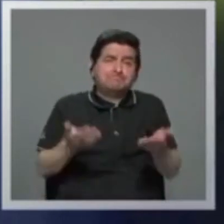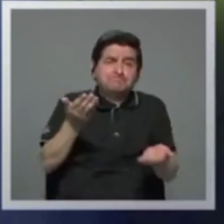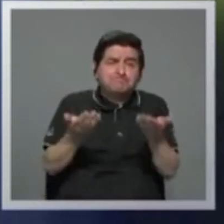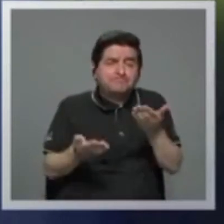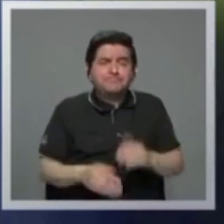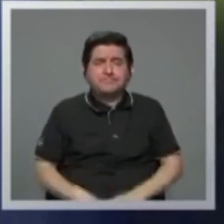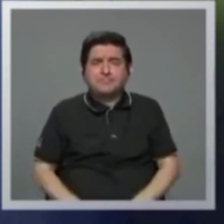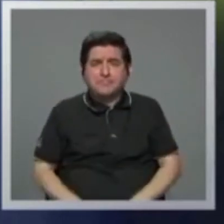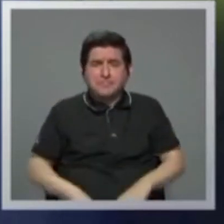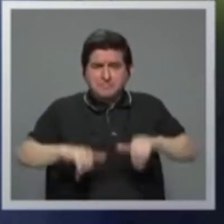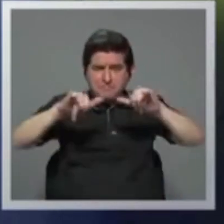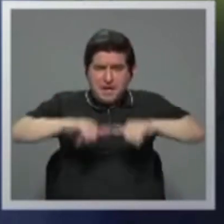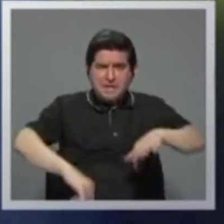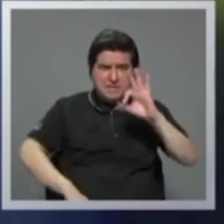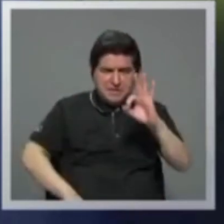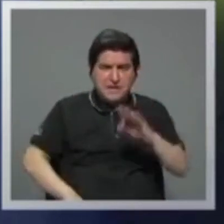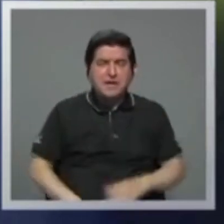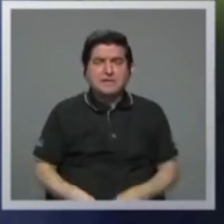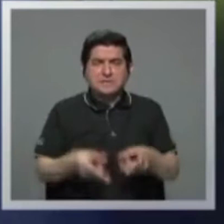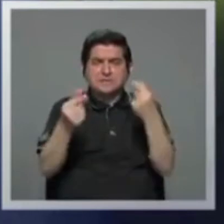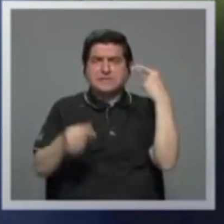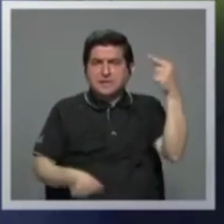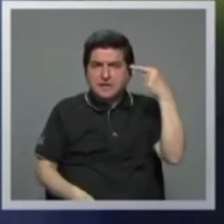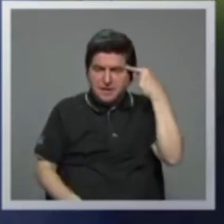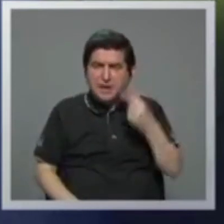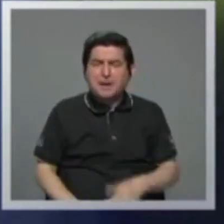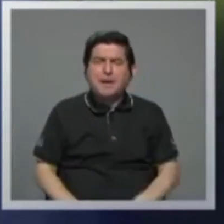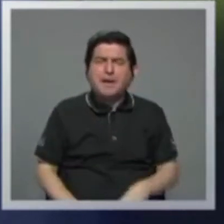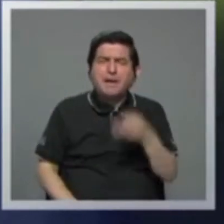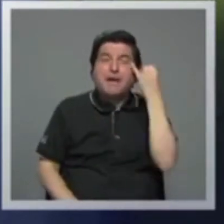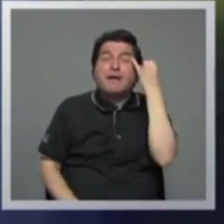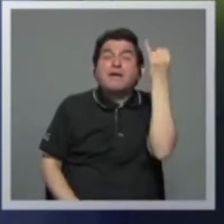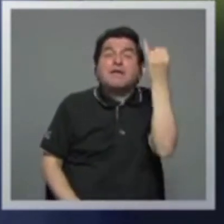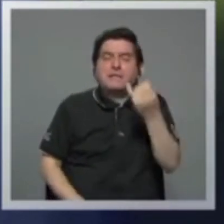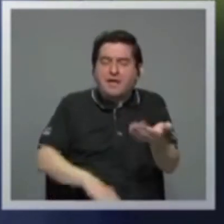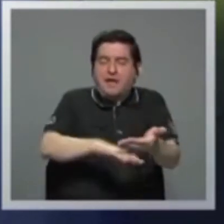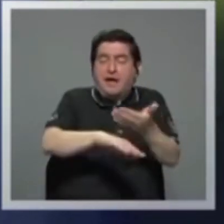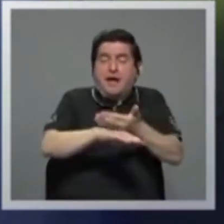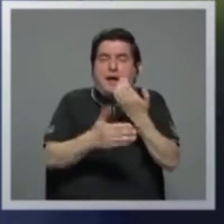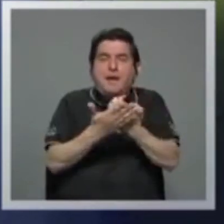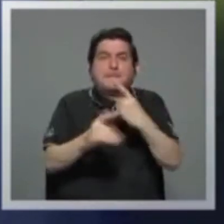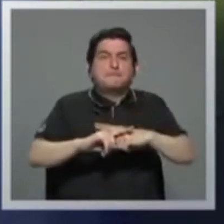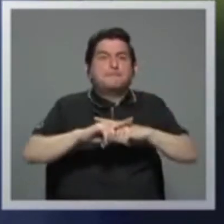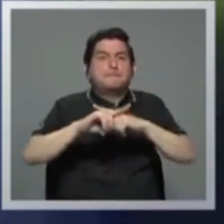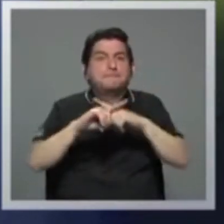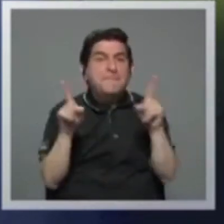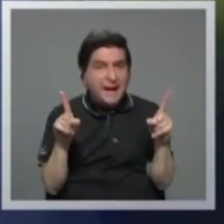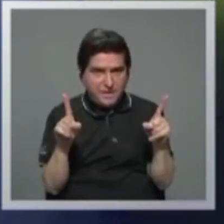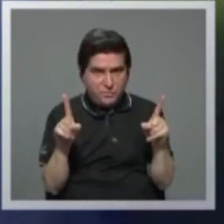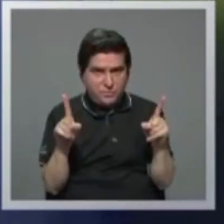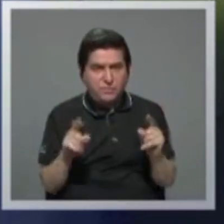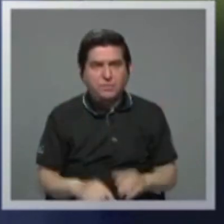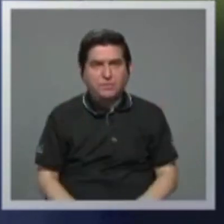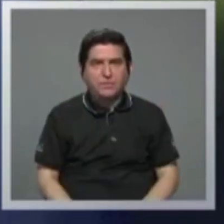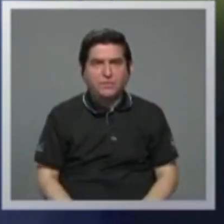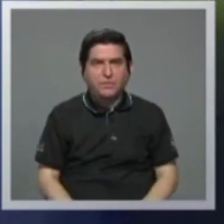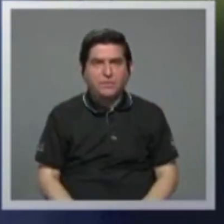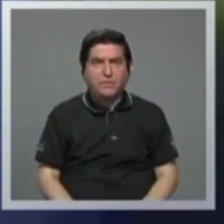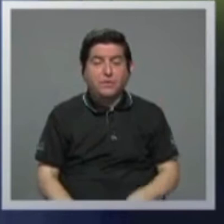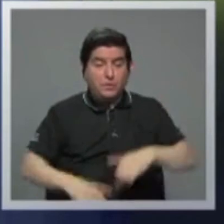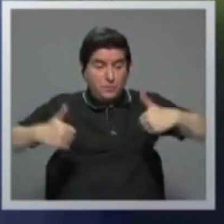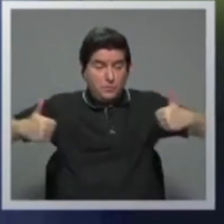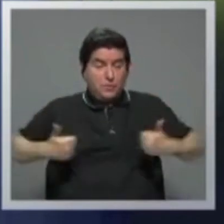fiscal, de atisbos de crecimiento económico, pero por otro lado, de un